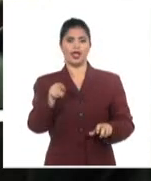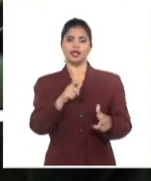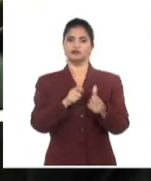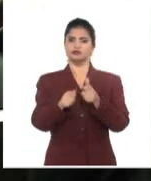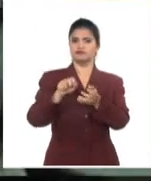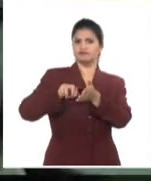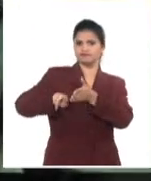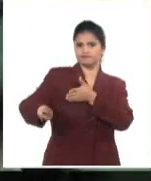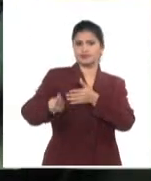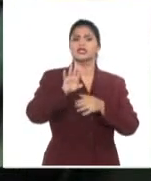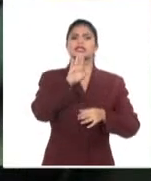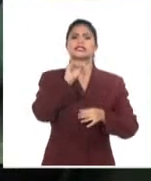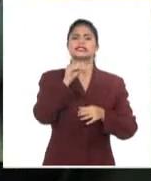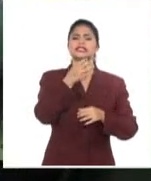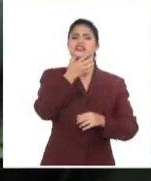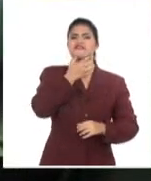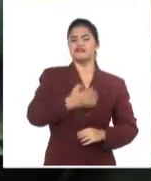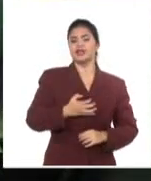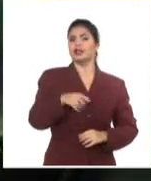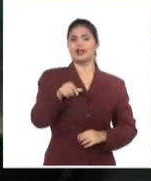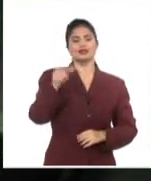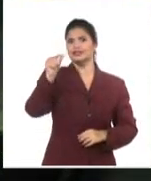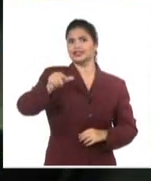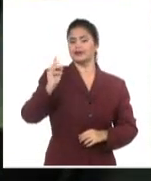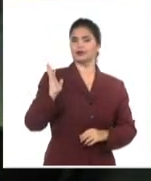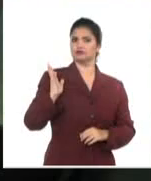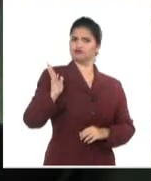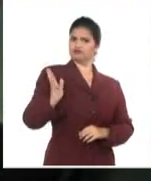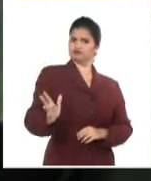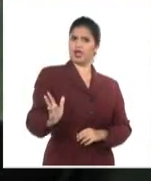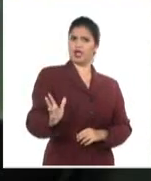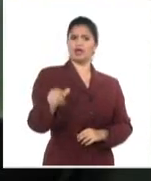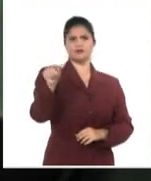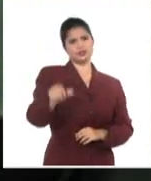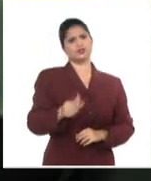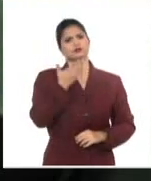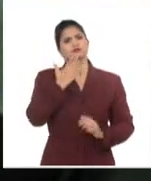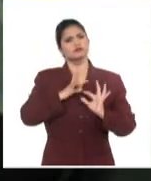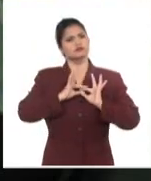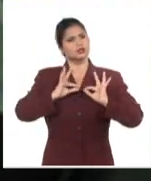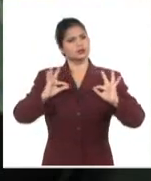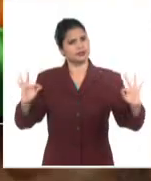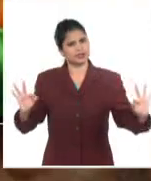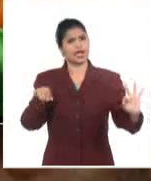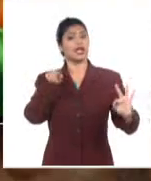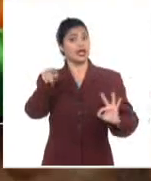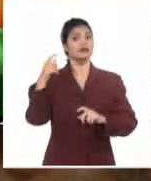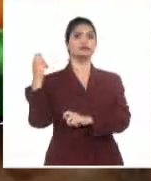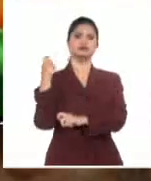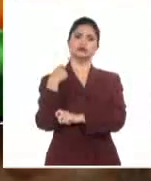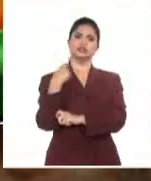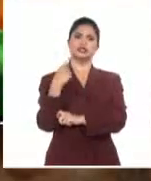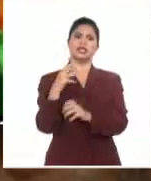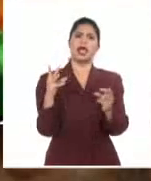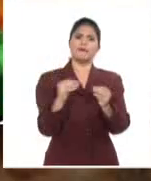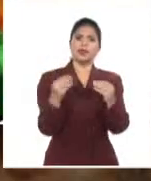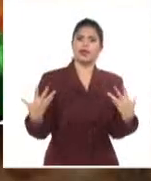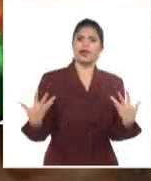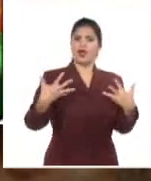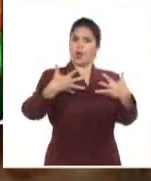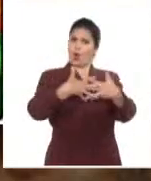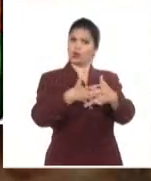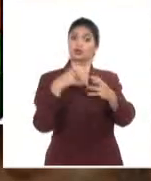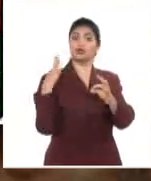al líder histórico como invicto siempre y absuelto por la historia. Fidel nos enseñó que con unidad, con permanente fe